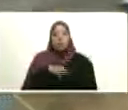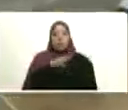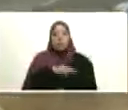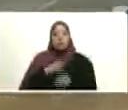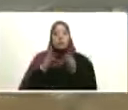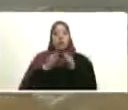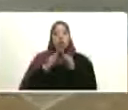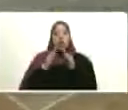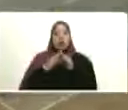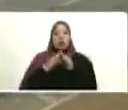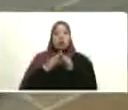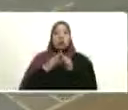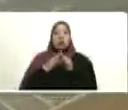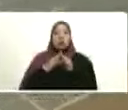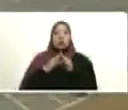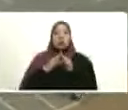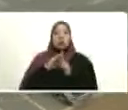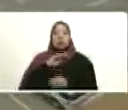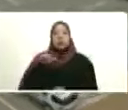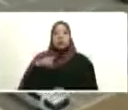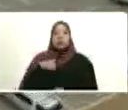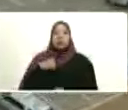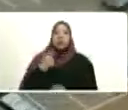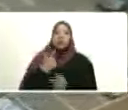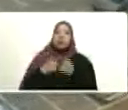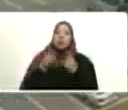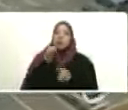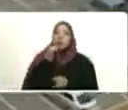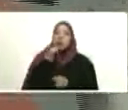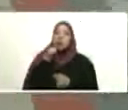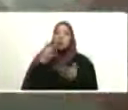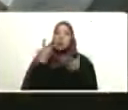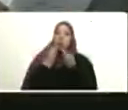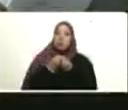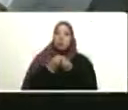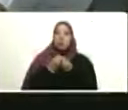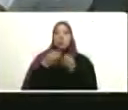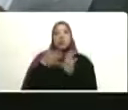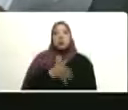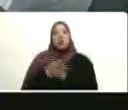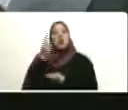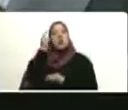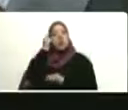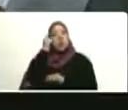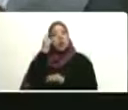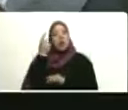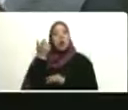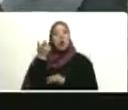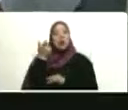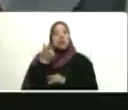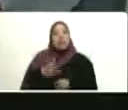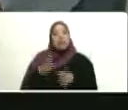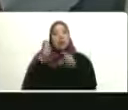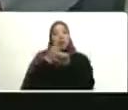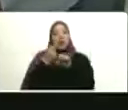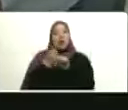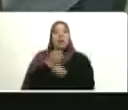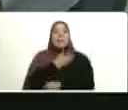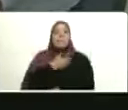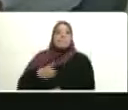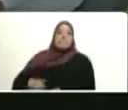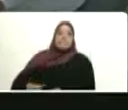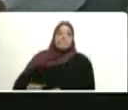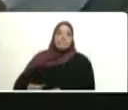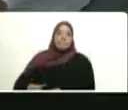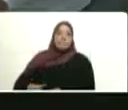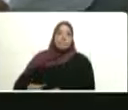vivienda, de nuestro ministro Ildemaro Villarruel, que lo acompaña en este marco de este hito, me voy a permitir, presidente, poder